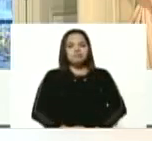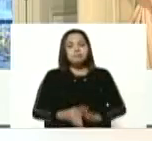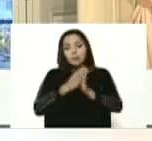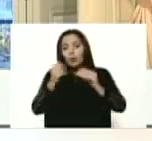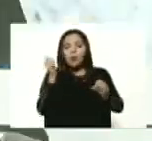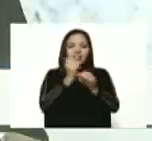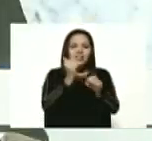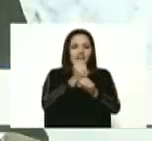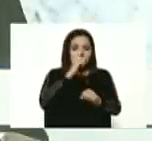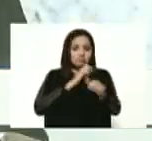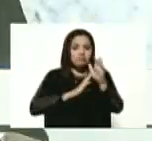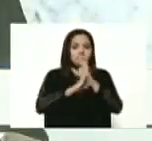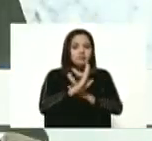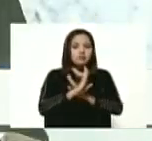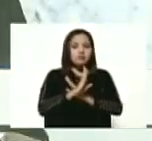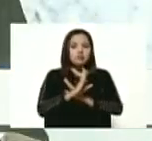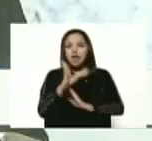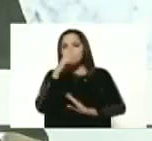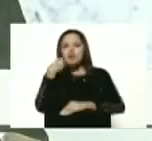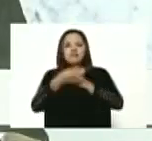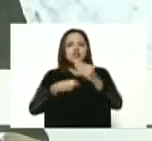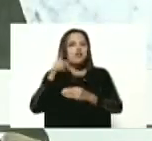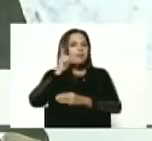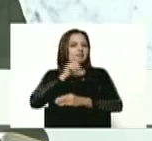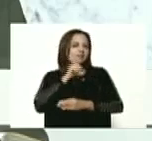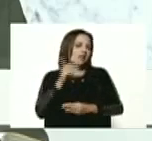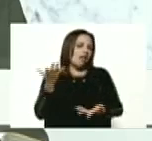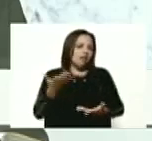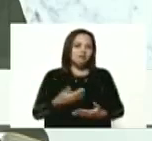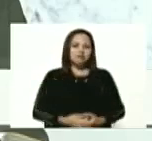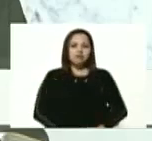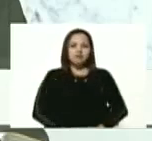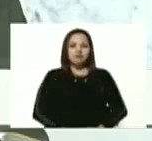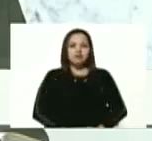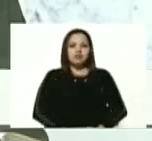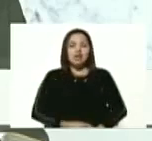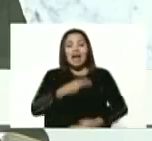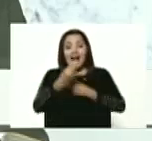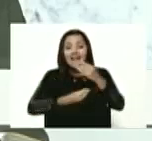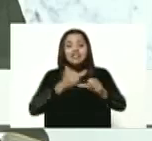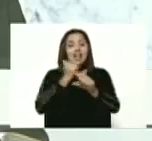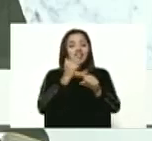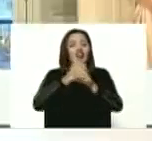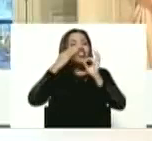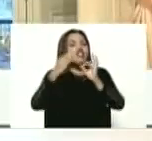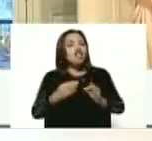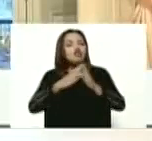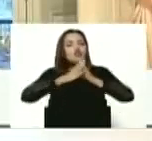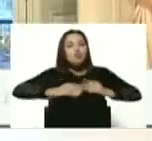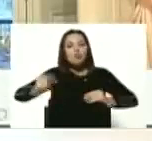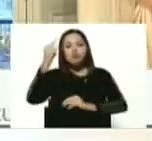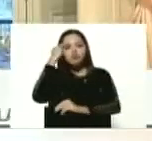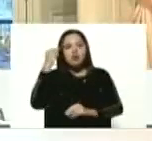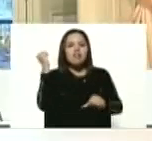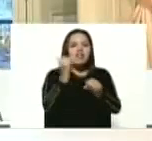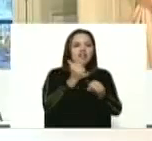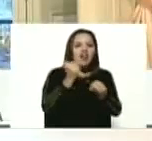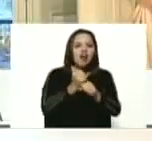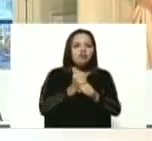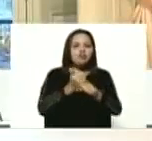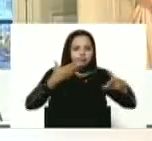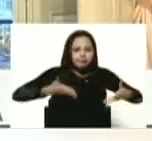anónimos, que no andan pantallando, sino que están produciendo todos los días, abriendo el